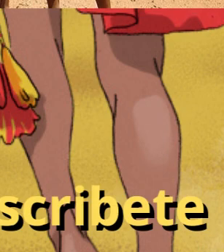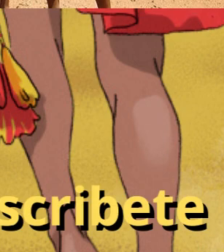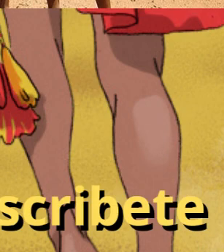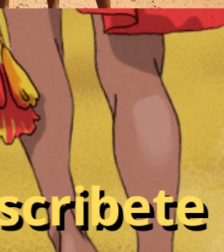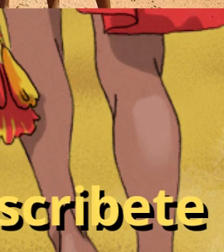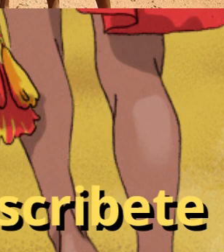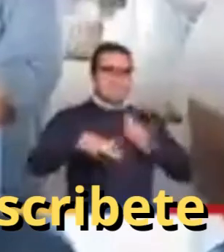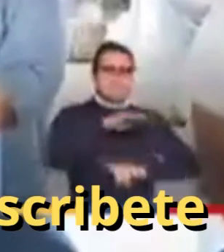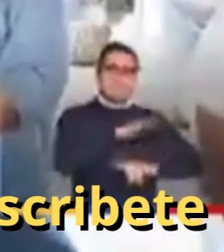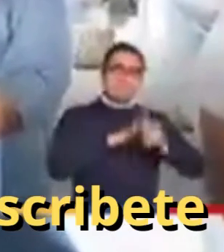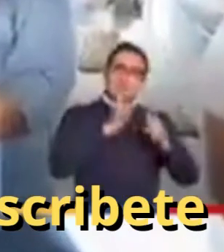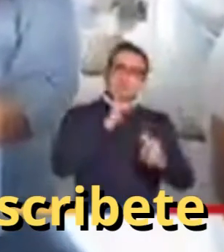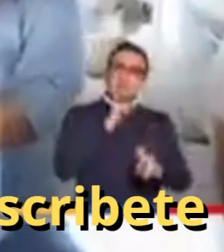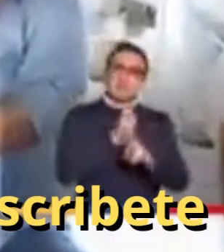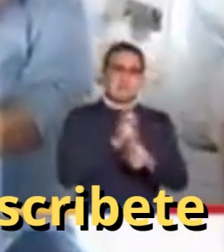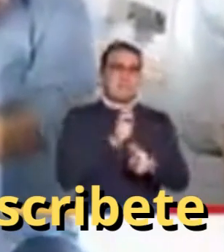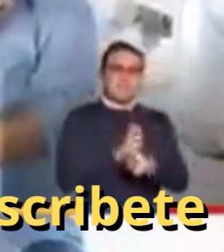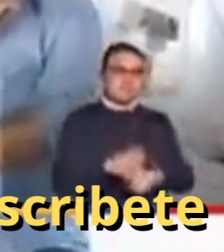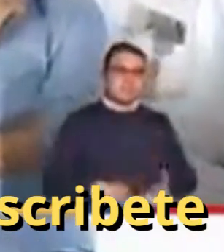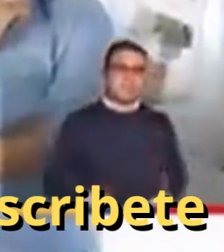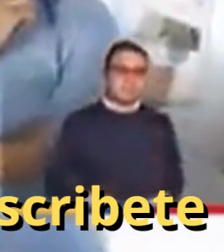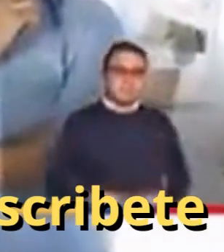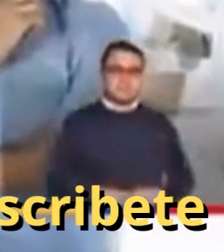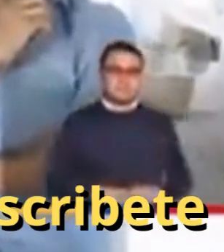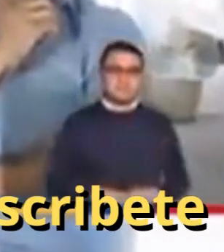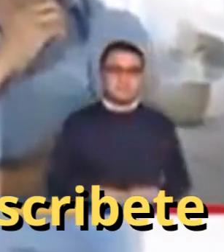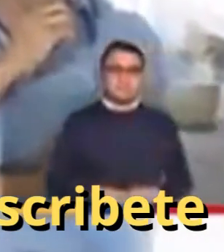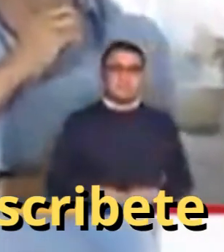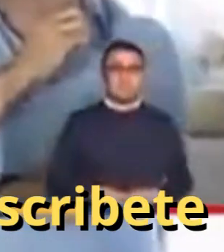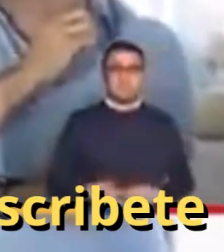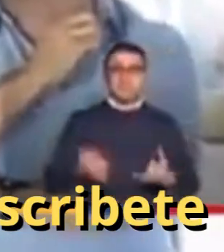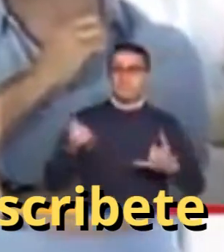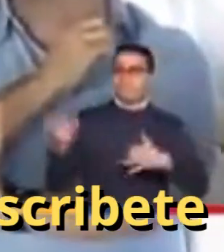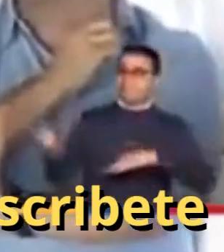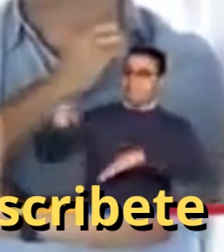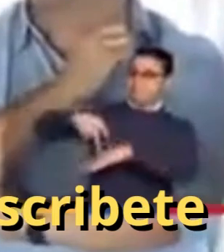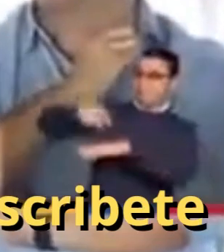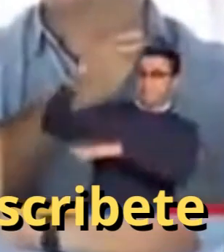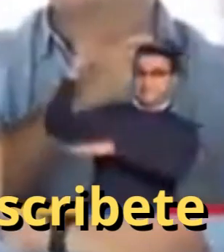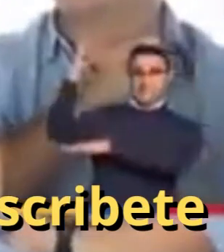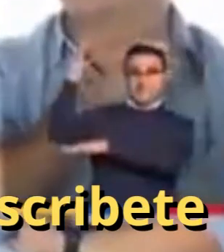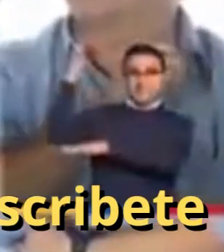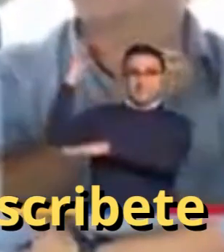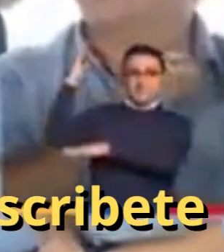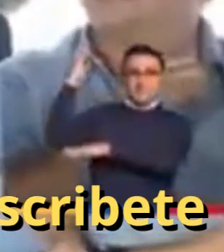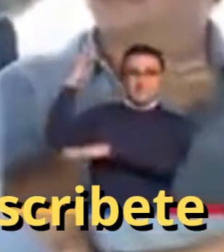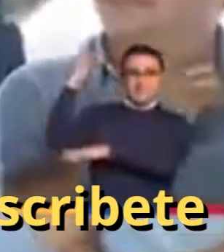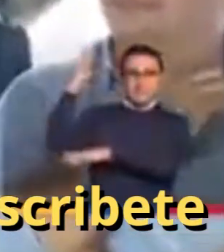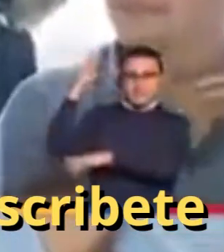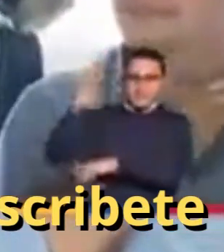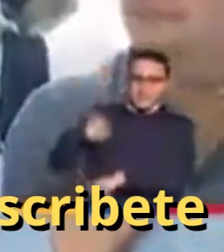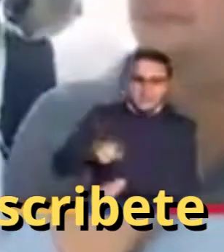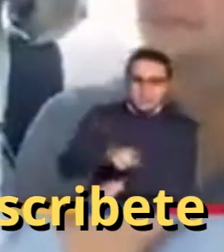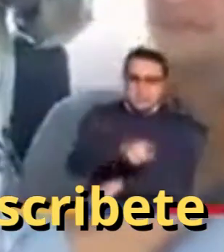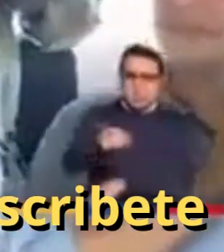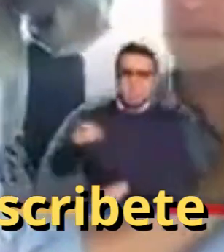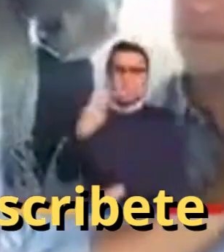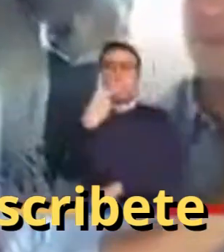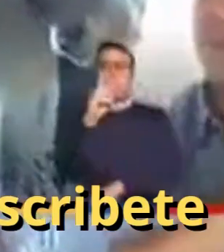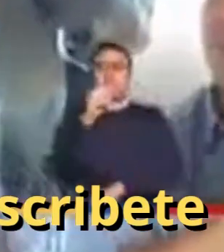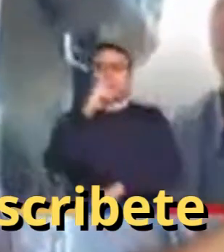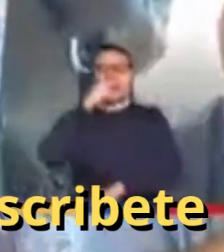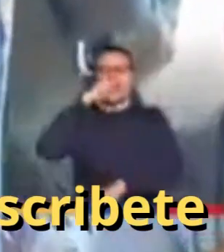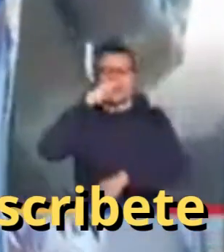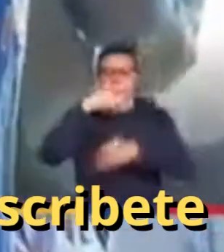vivienda. El hecho que aquí se mencionó, que 20 niños wayús han